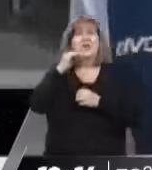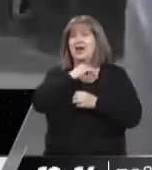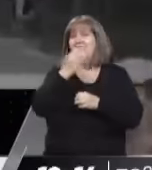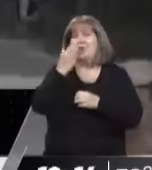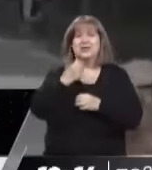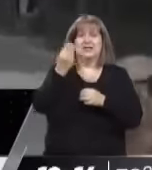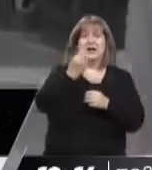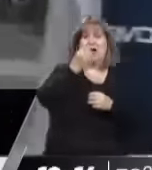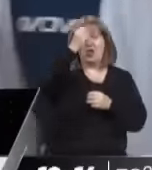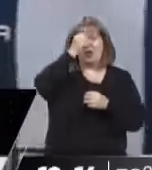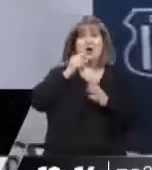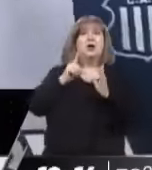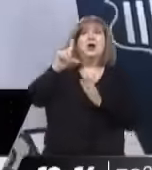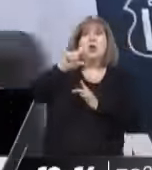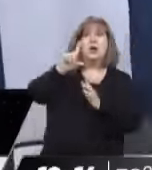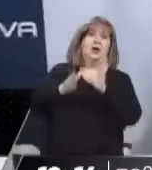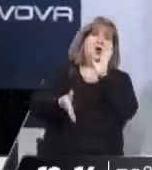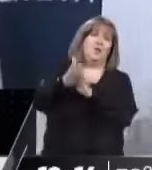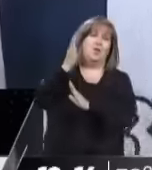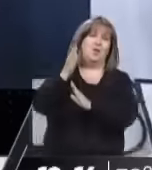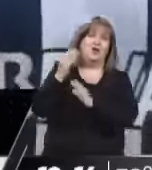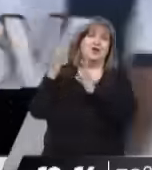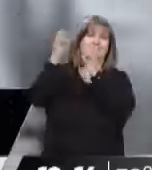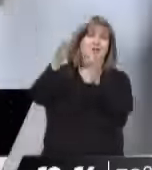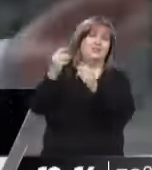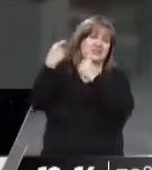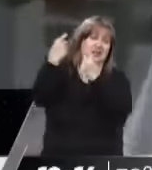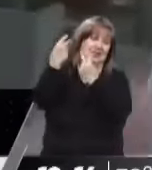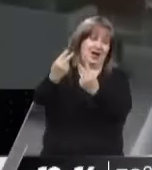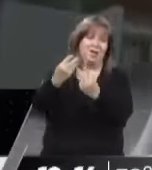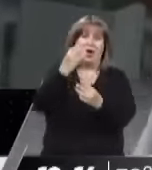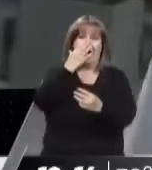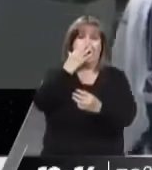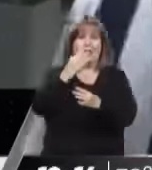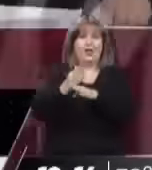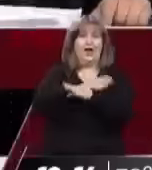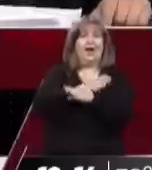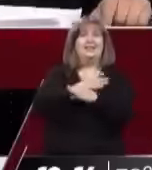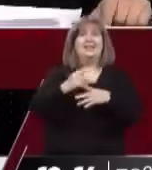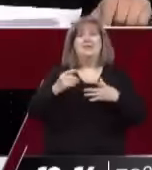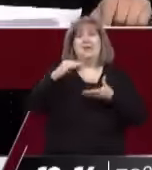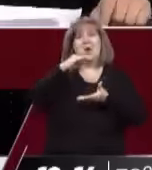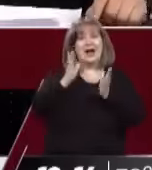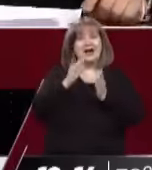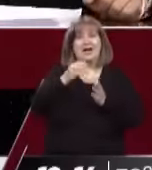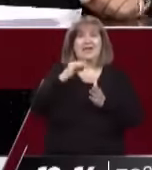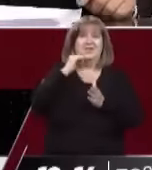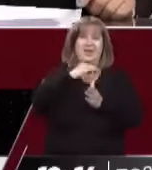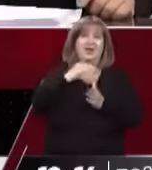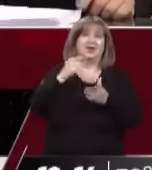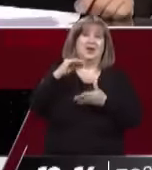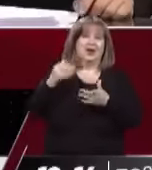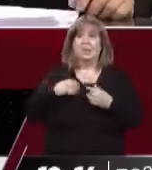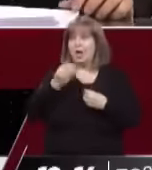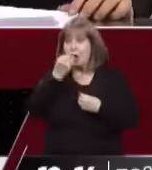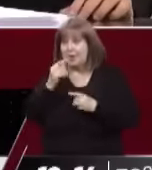sábado, domingo. Y el lunes recién partimos para Córdoba. Claro, claro. Hasta el lunes, todo lo que vino en cajita, Fernet, prepárese. Bueno, y alguna que otra comida porque